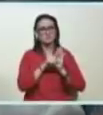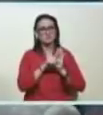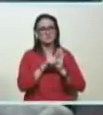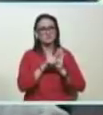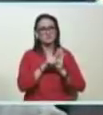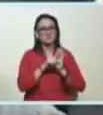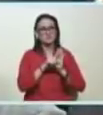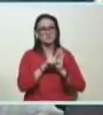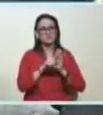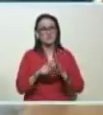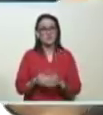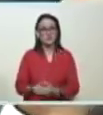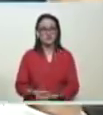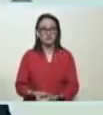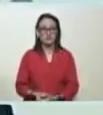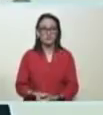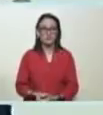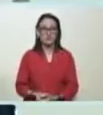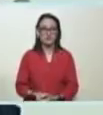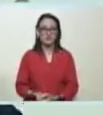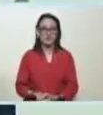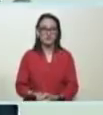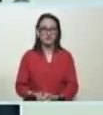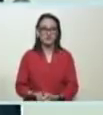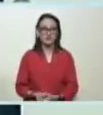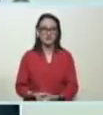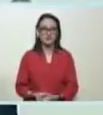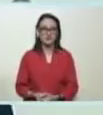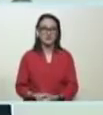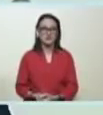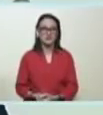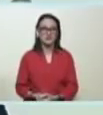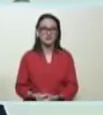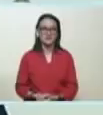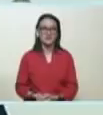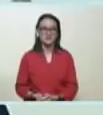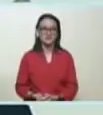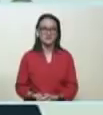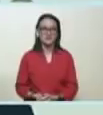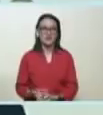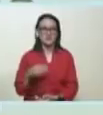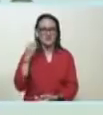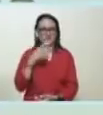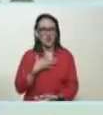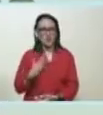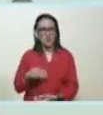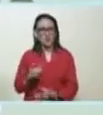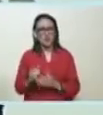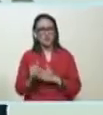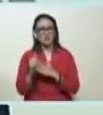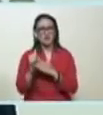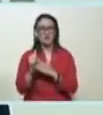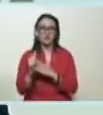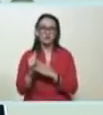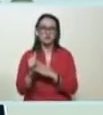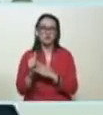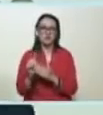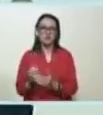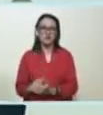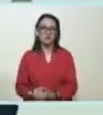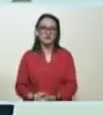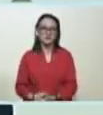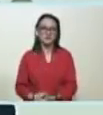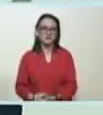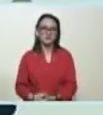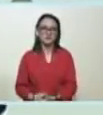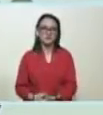de tradición ultraderechista, fascista, que se creían los dueños del liderazgo de la oposición solamente por su color